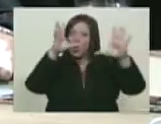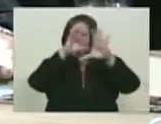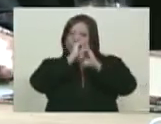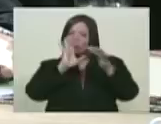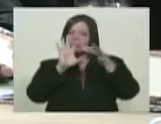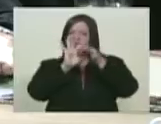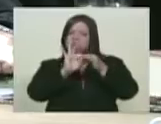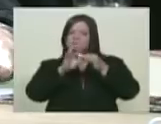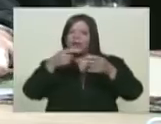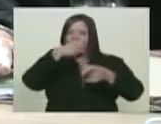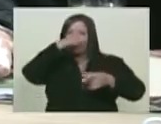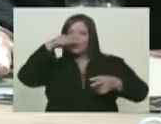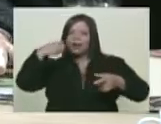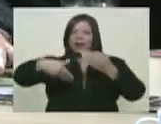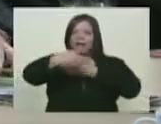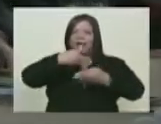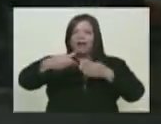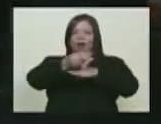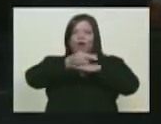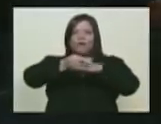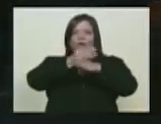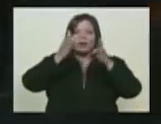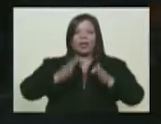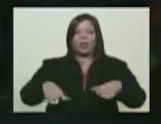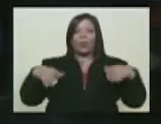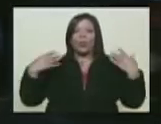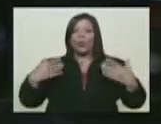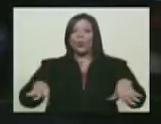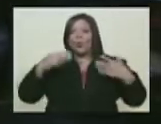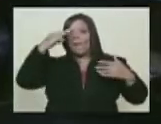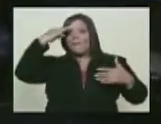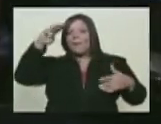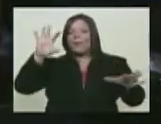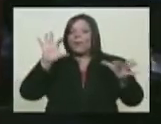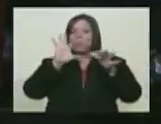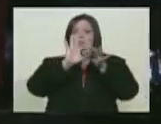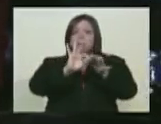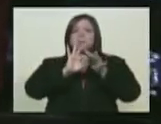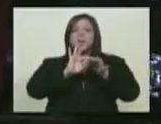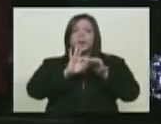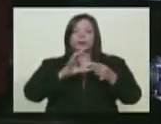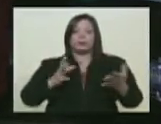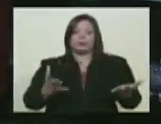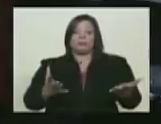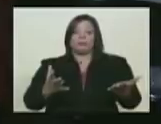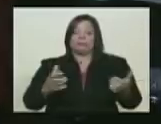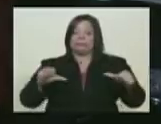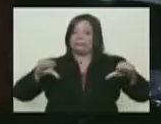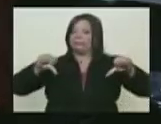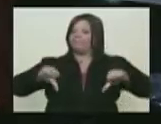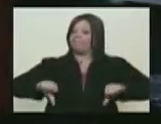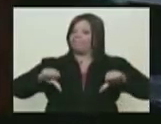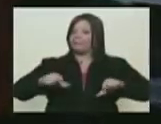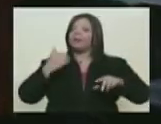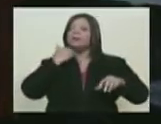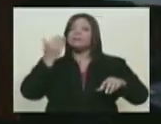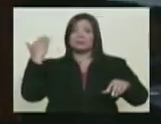entre el narcotráfico y un gobernador de un estado, ese periodista acaba de ser